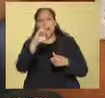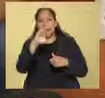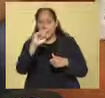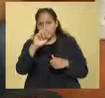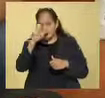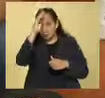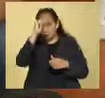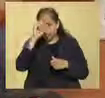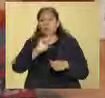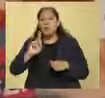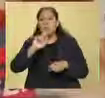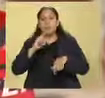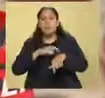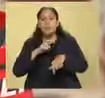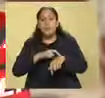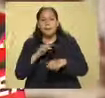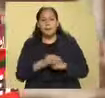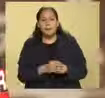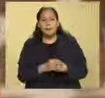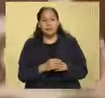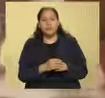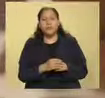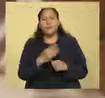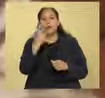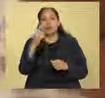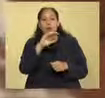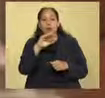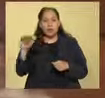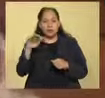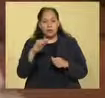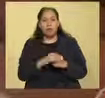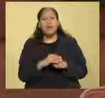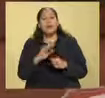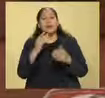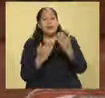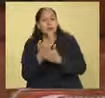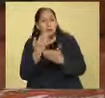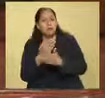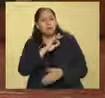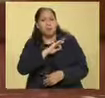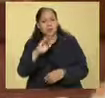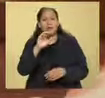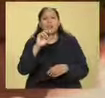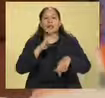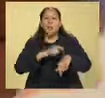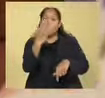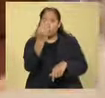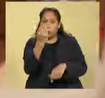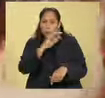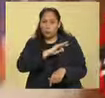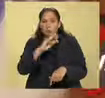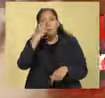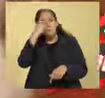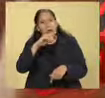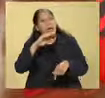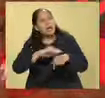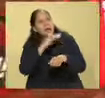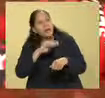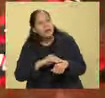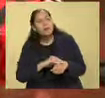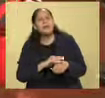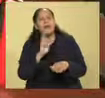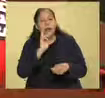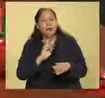este domingo este domingo la carrera es a la una y media pueden llegar temprano yo les recomendó llegar a las nueve para que vean la calificación anda y